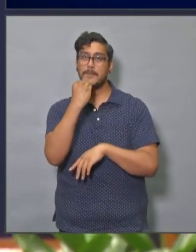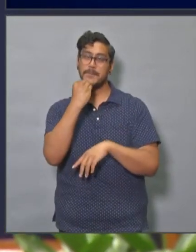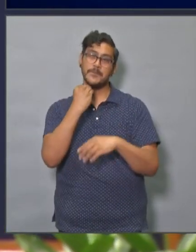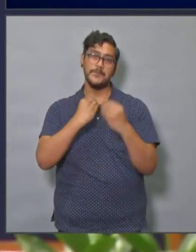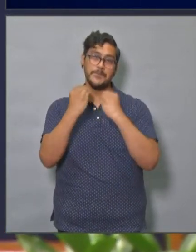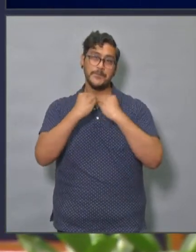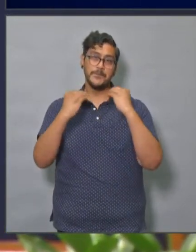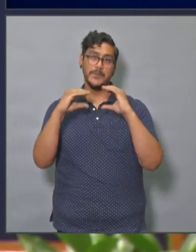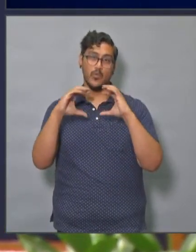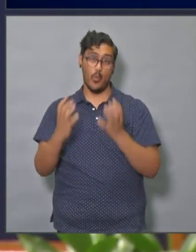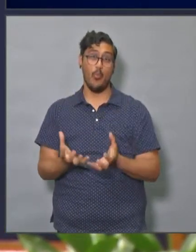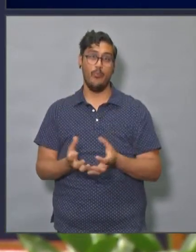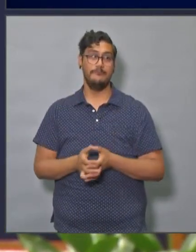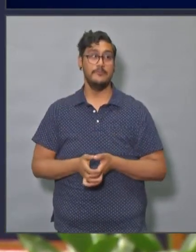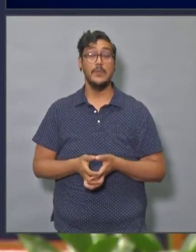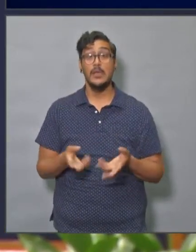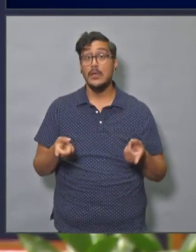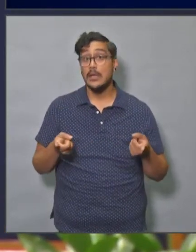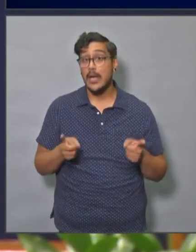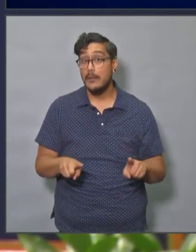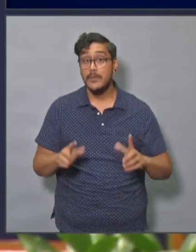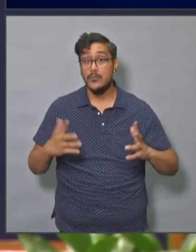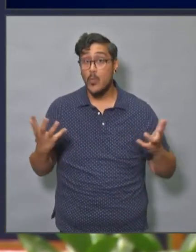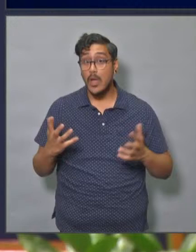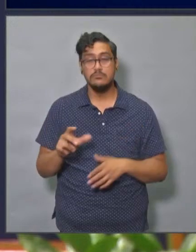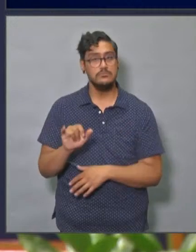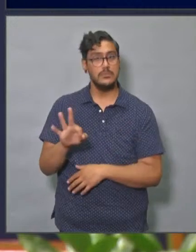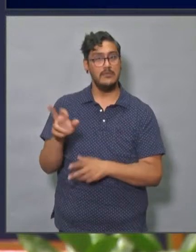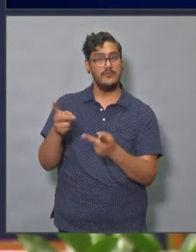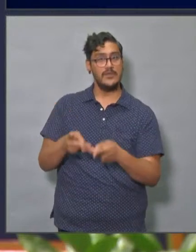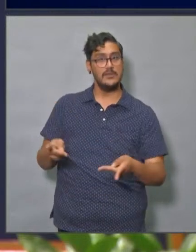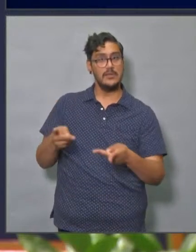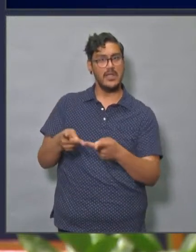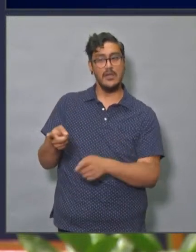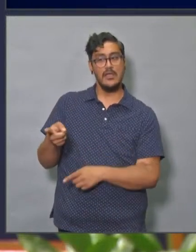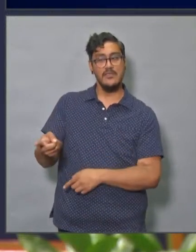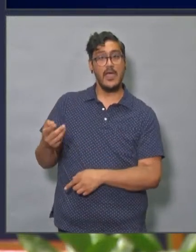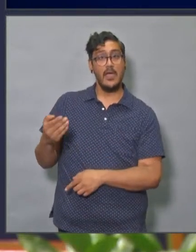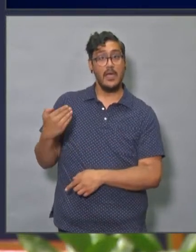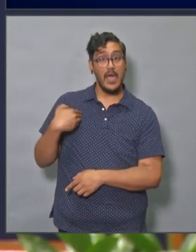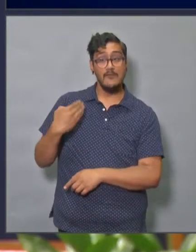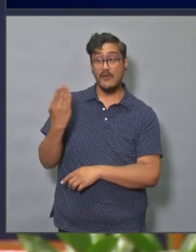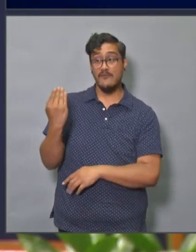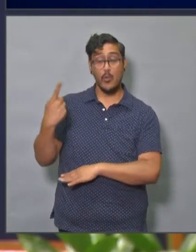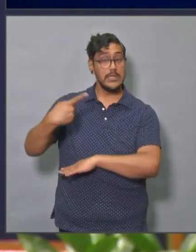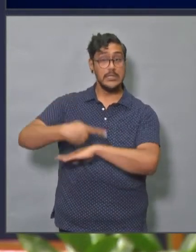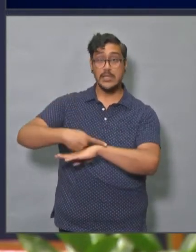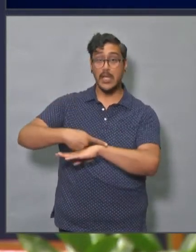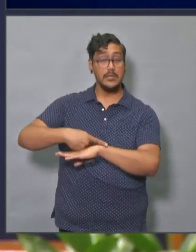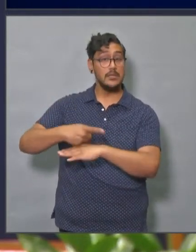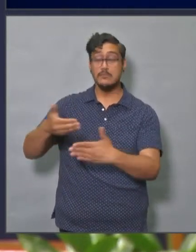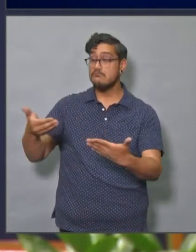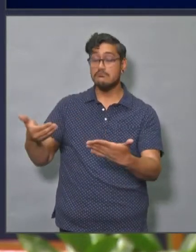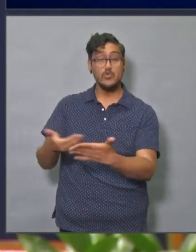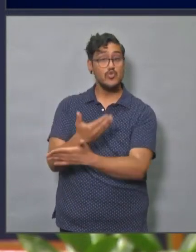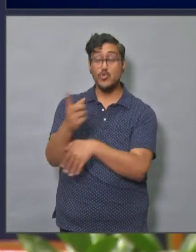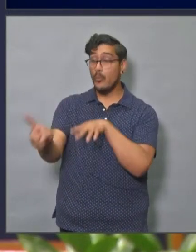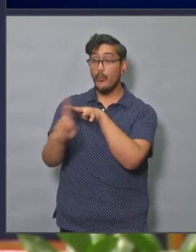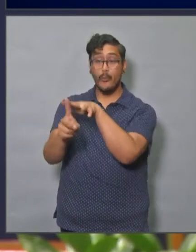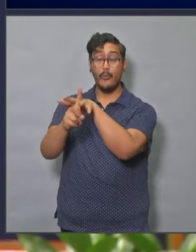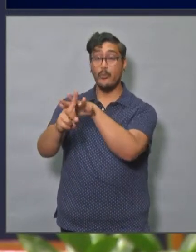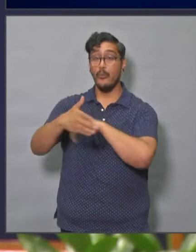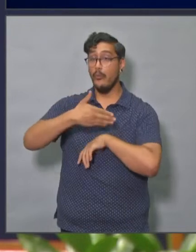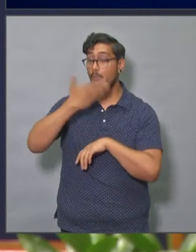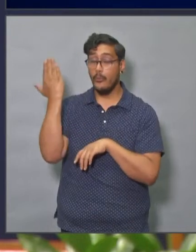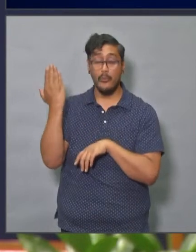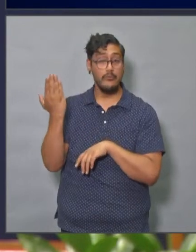dicen. Lo que puede suceder si una instalación tiene 14 días sin nuevos casos de COVID-19.